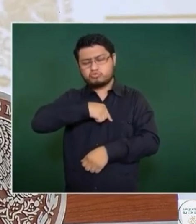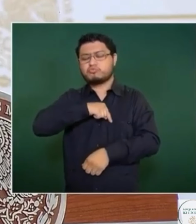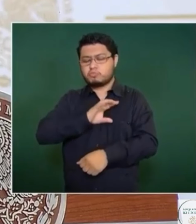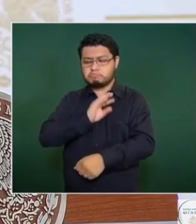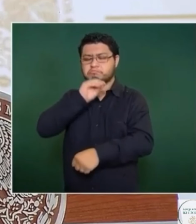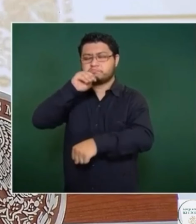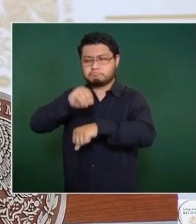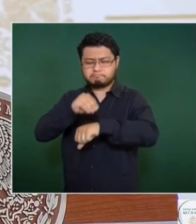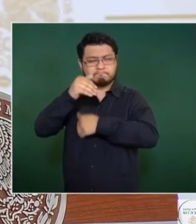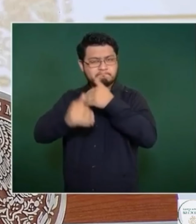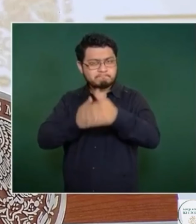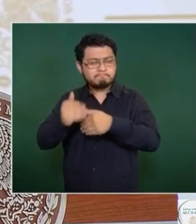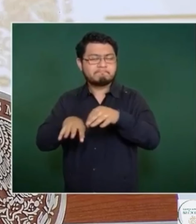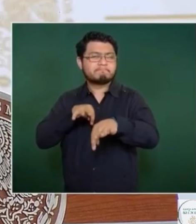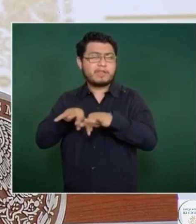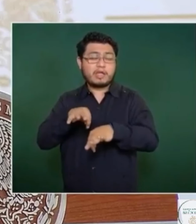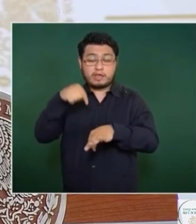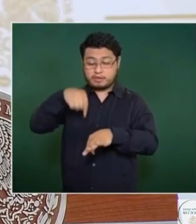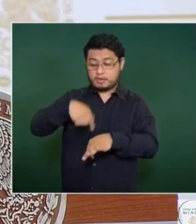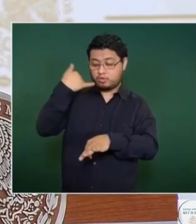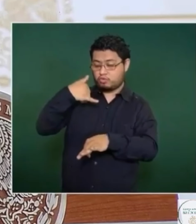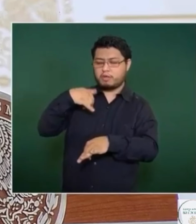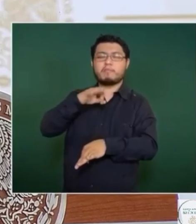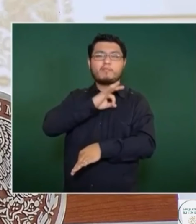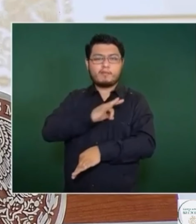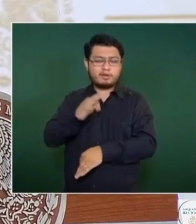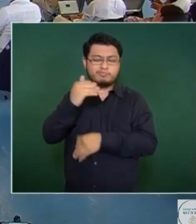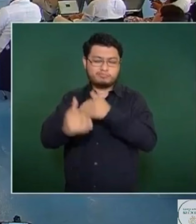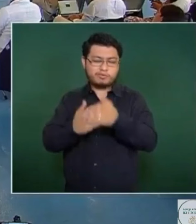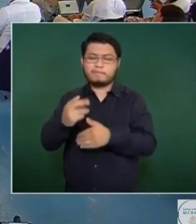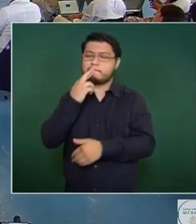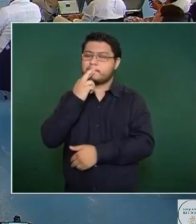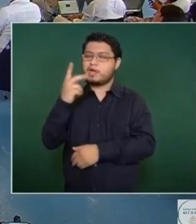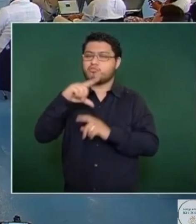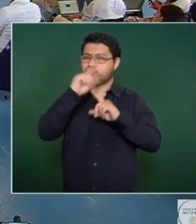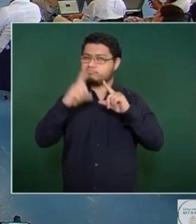granito de arena para que desde Yucatán podamos construir un mejor México. Muchas gracias, señor presidente.